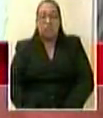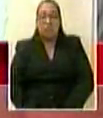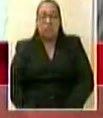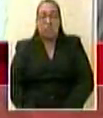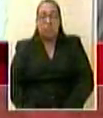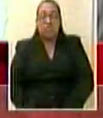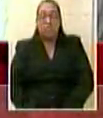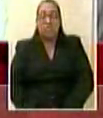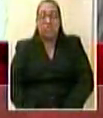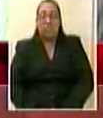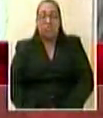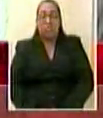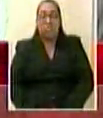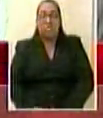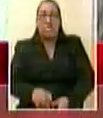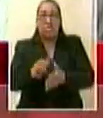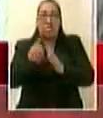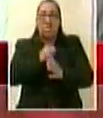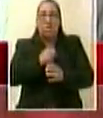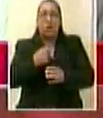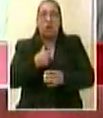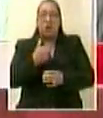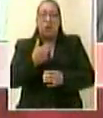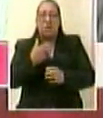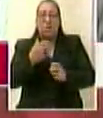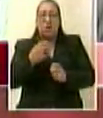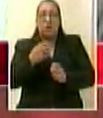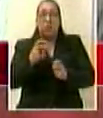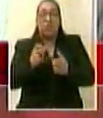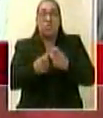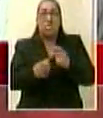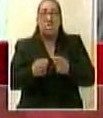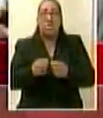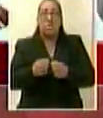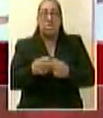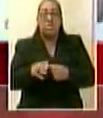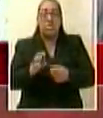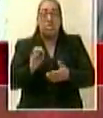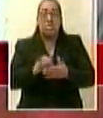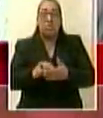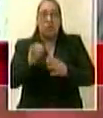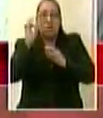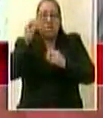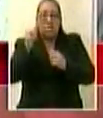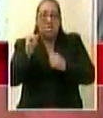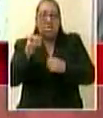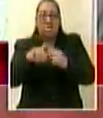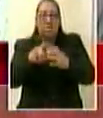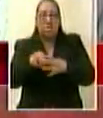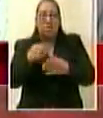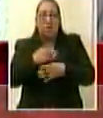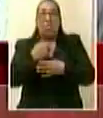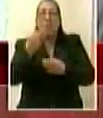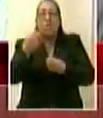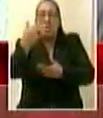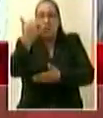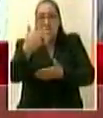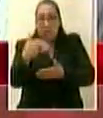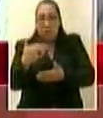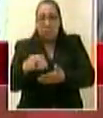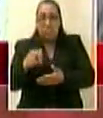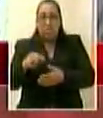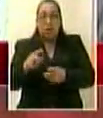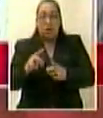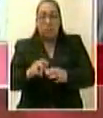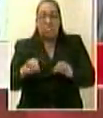Seguidamente, señor presidente y señores congresistas, voy a exponer la exposición de motivos de este